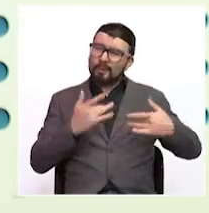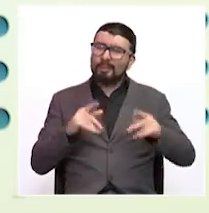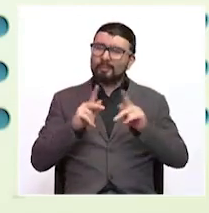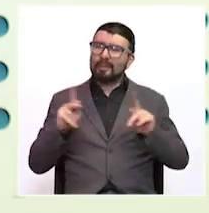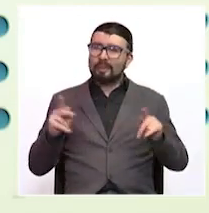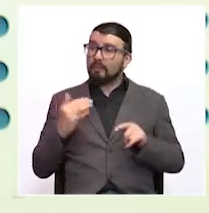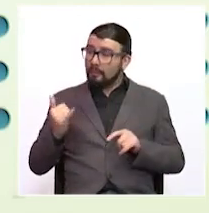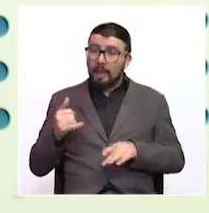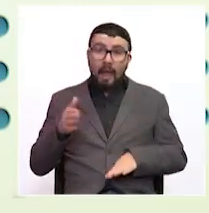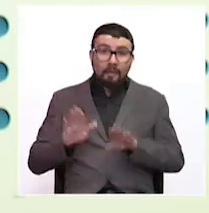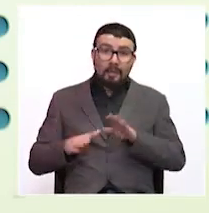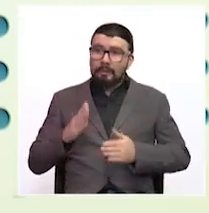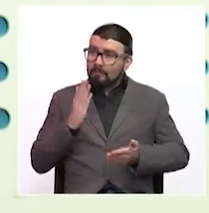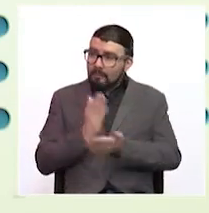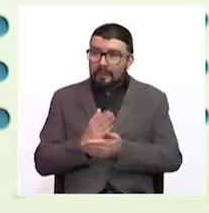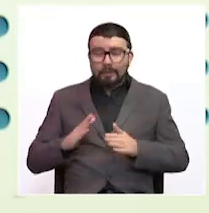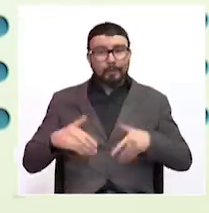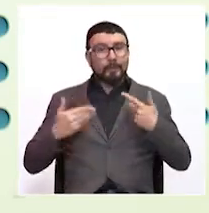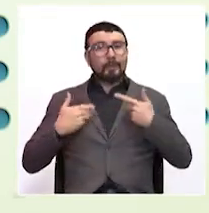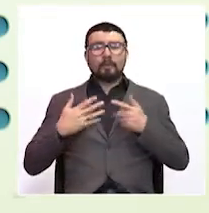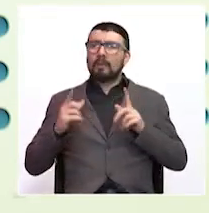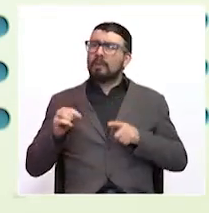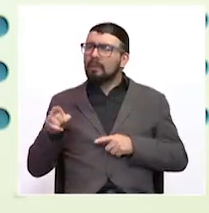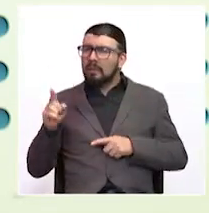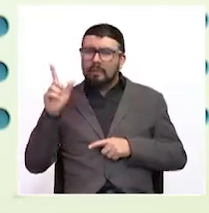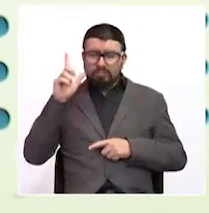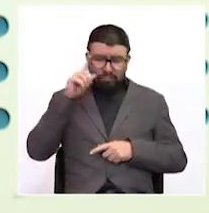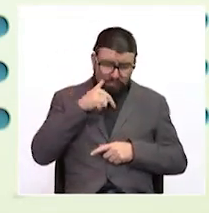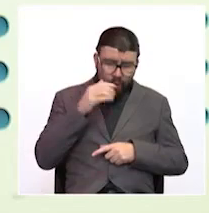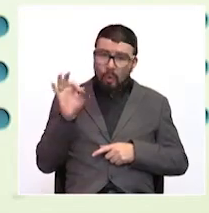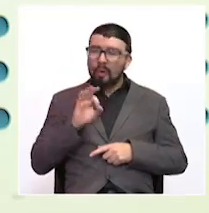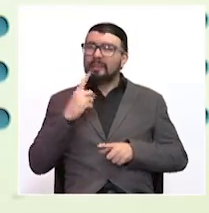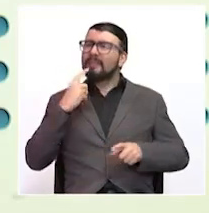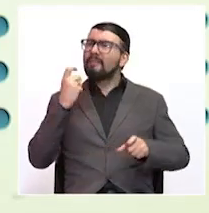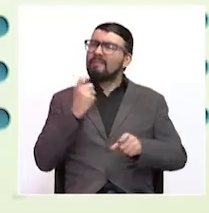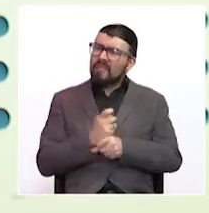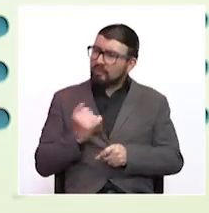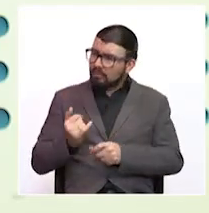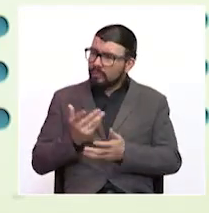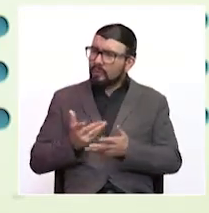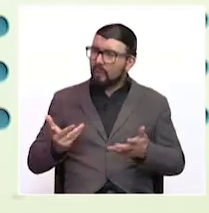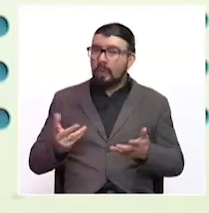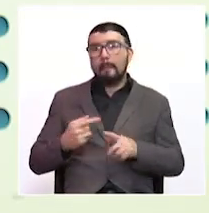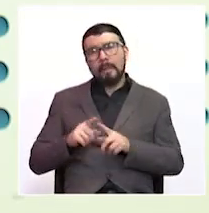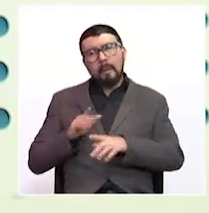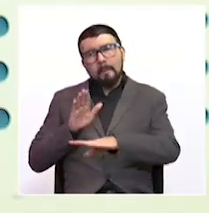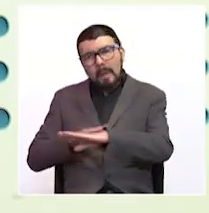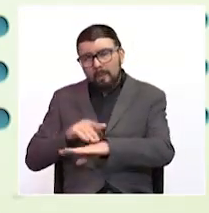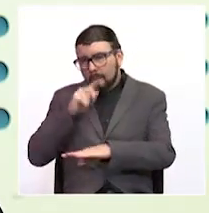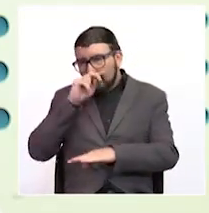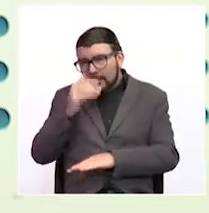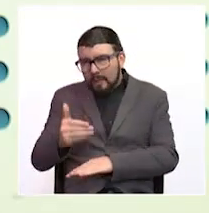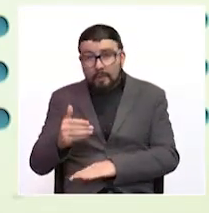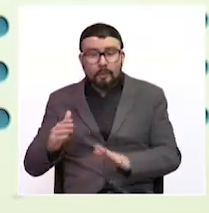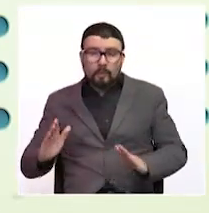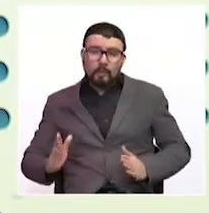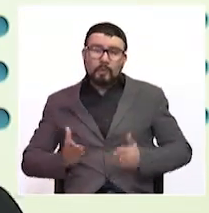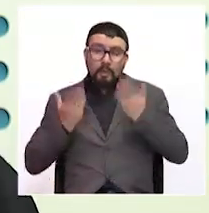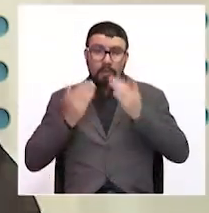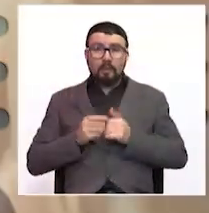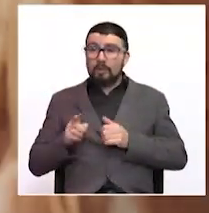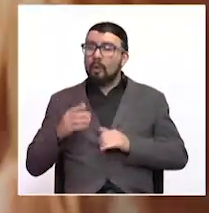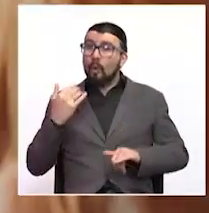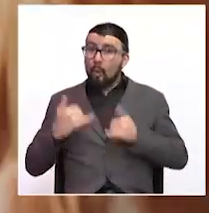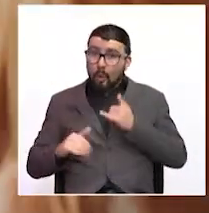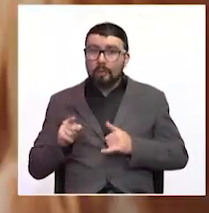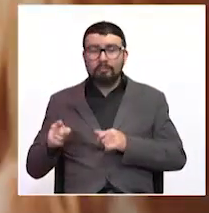agradables pero también en sus tristezas o en sus dificultades pero permite que ese niño interior fluya jugué juegue